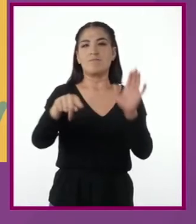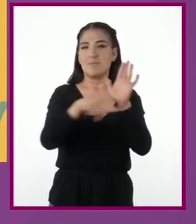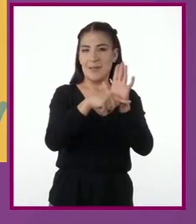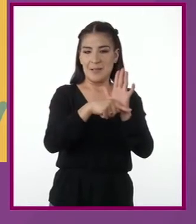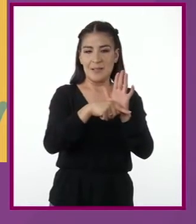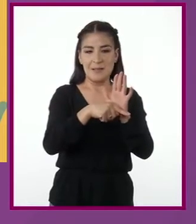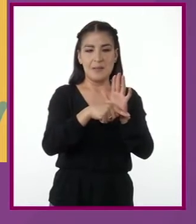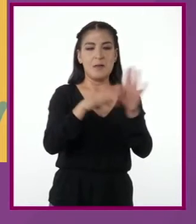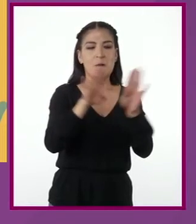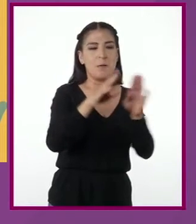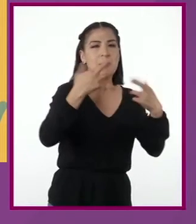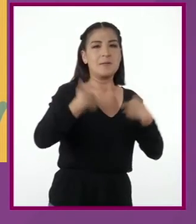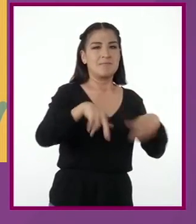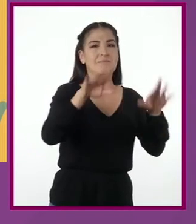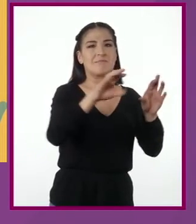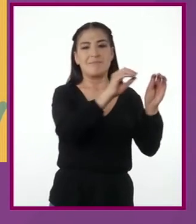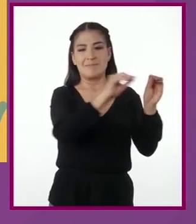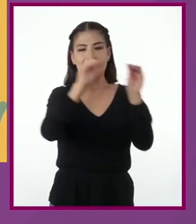Representándola aritméticamente,